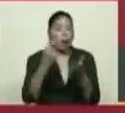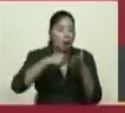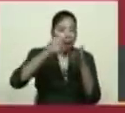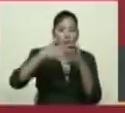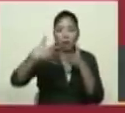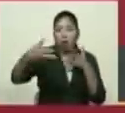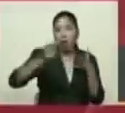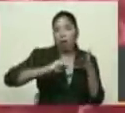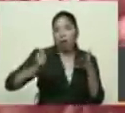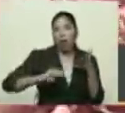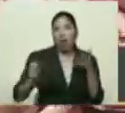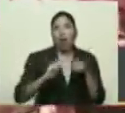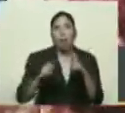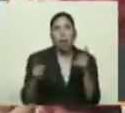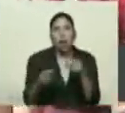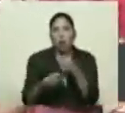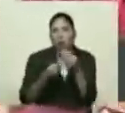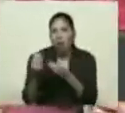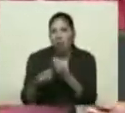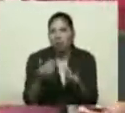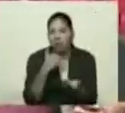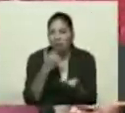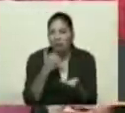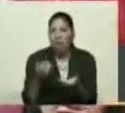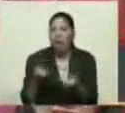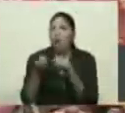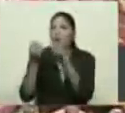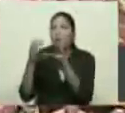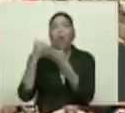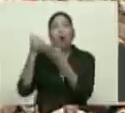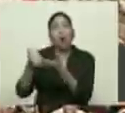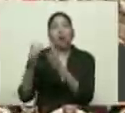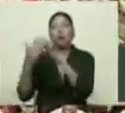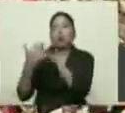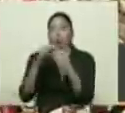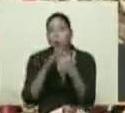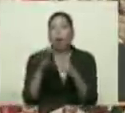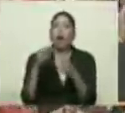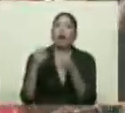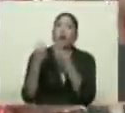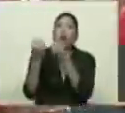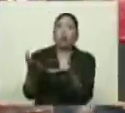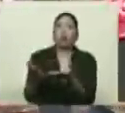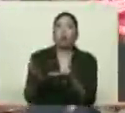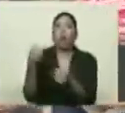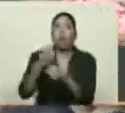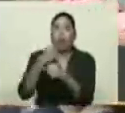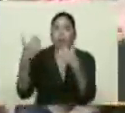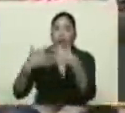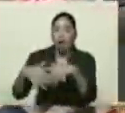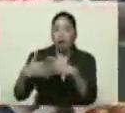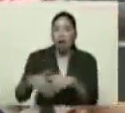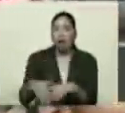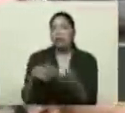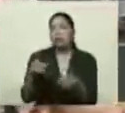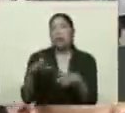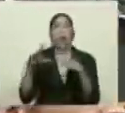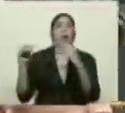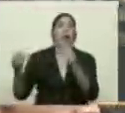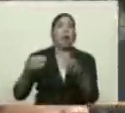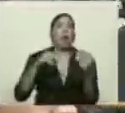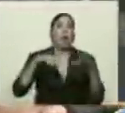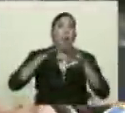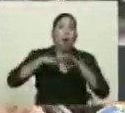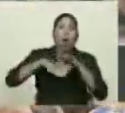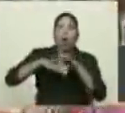ningún barrio, en ningún consejo comunal, en ningún sindicato, y lo que hacen es hablar, y hablar, y hablar, y